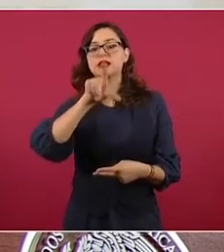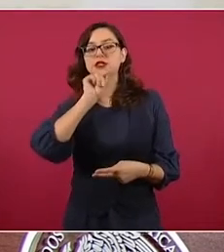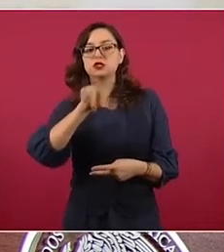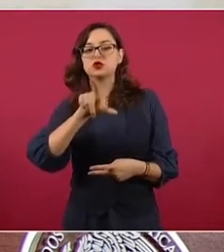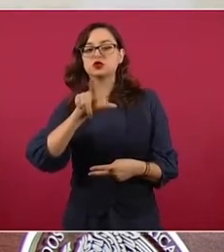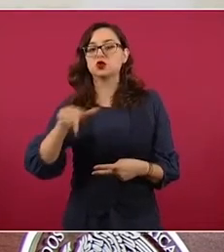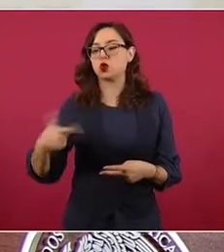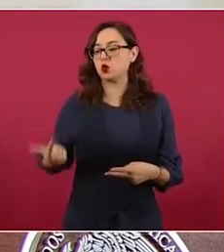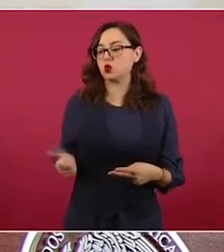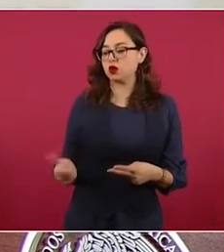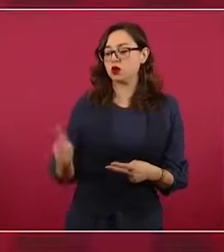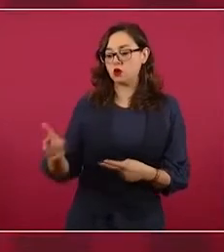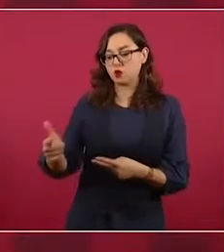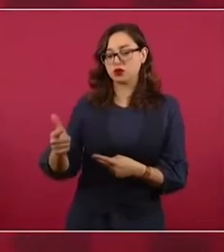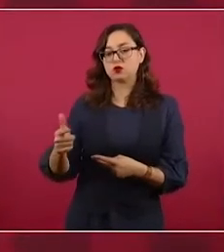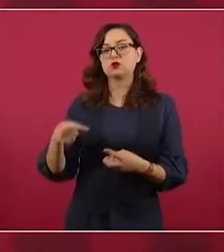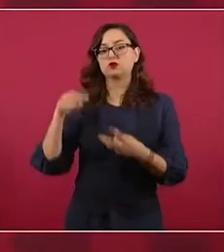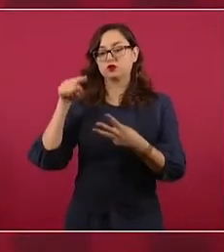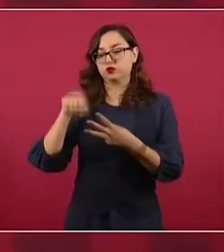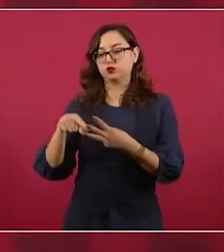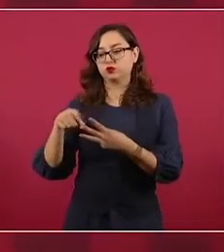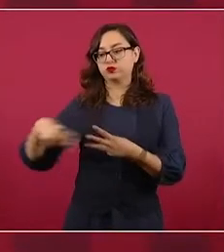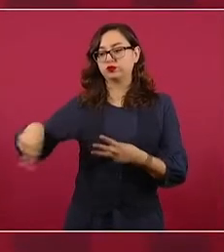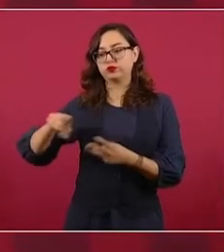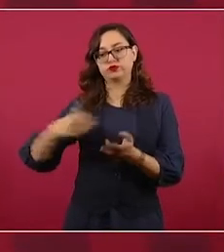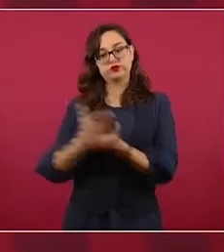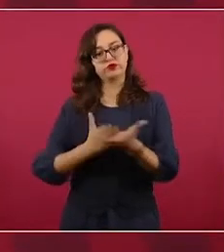de dos bandas y